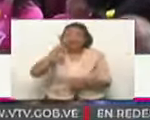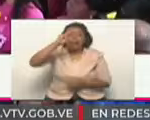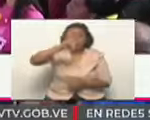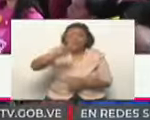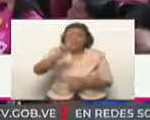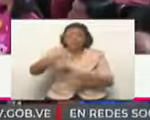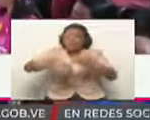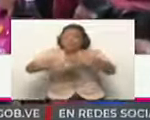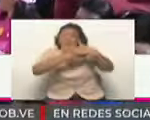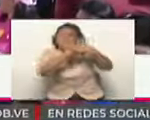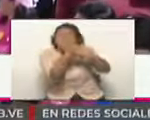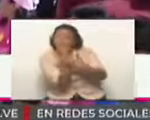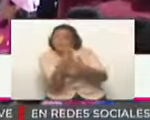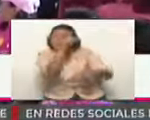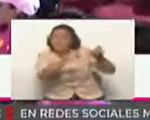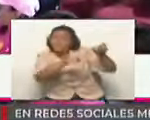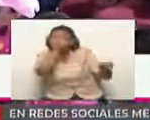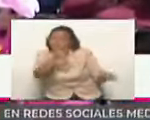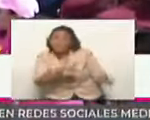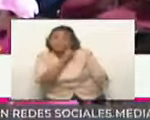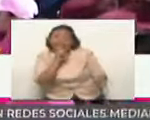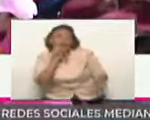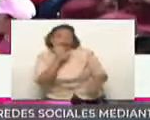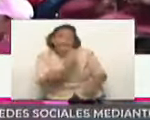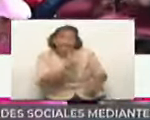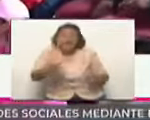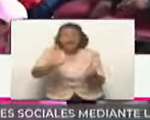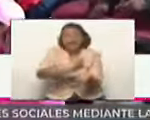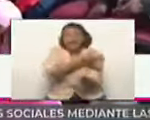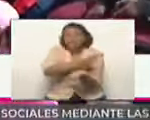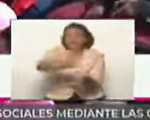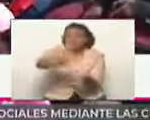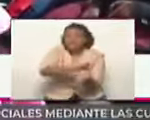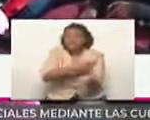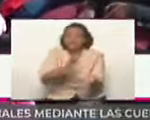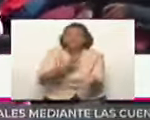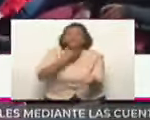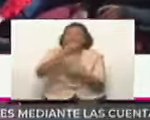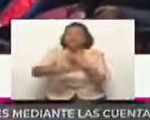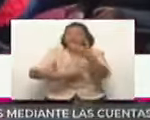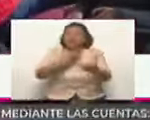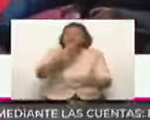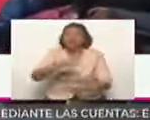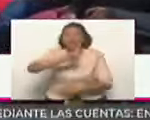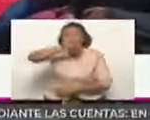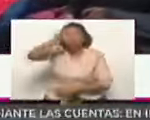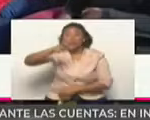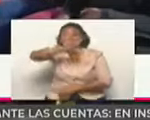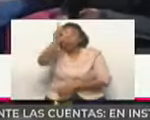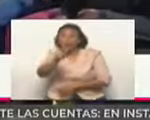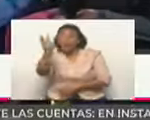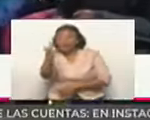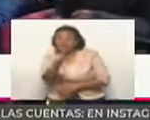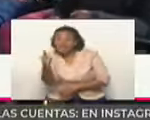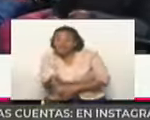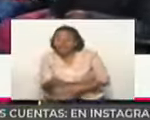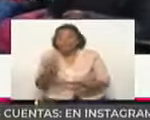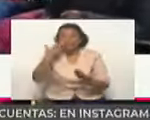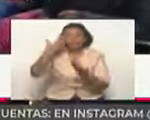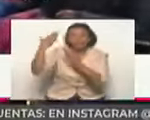madrugadores y con una canción, Nuestra Guayana Esequiba.